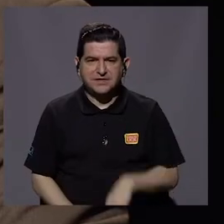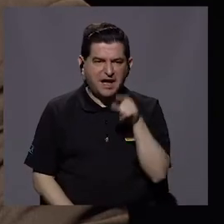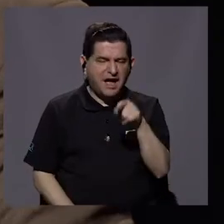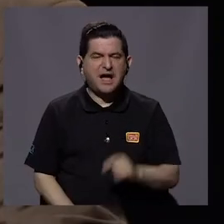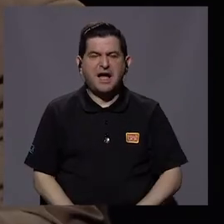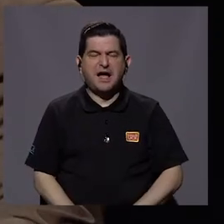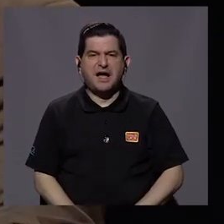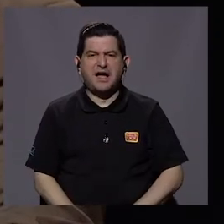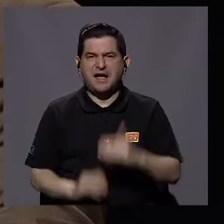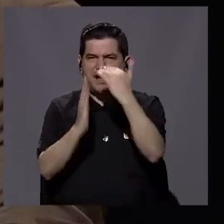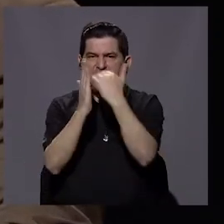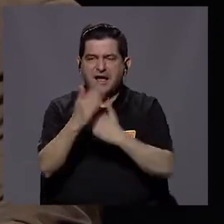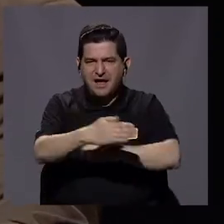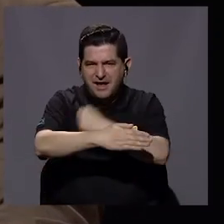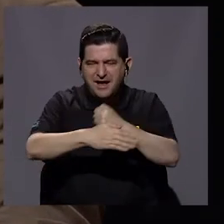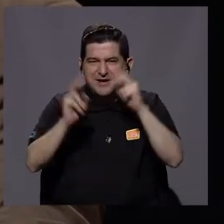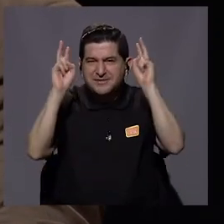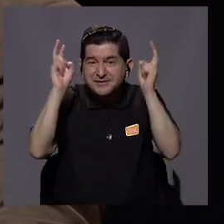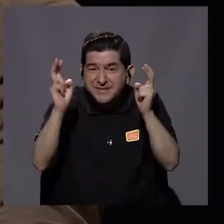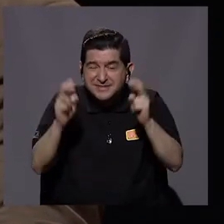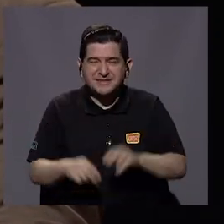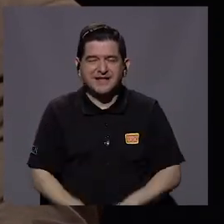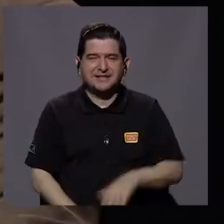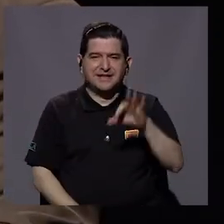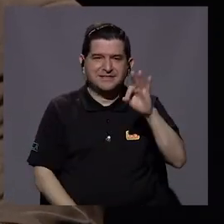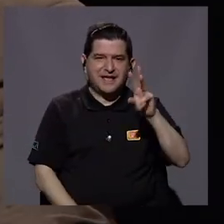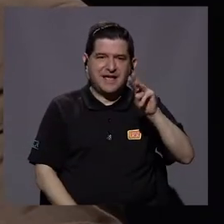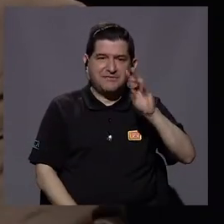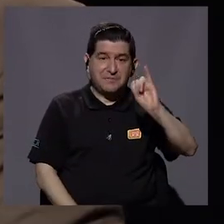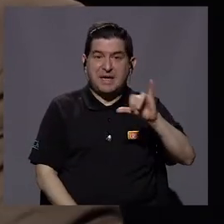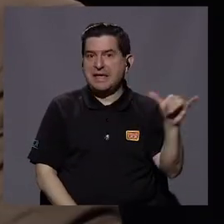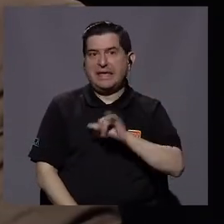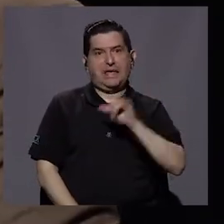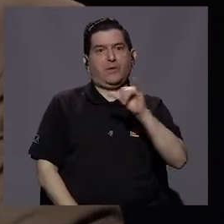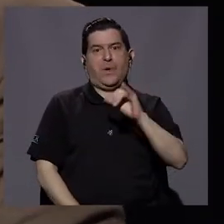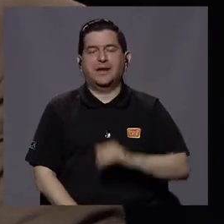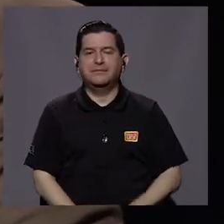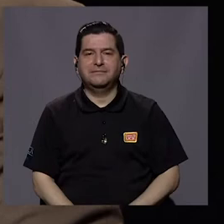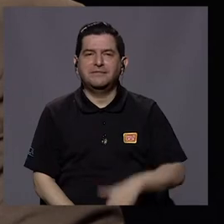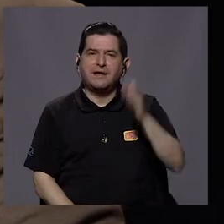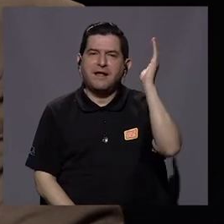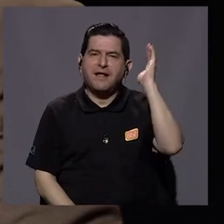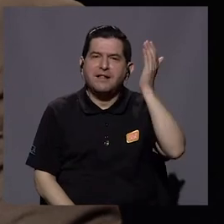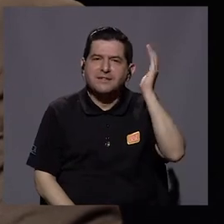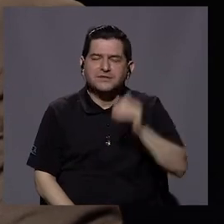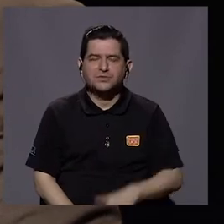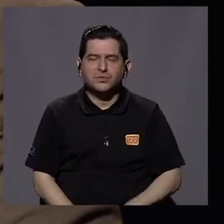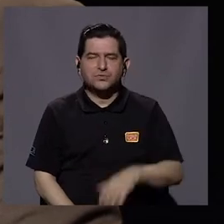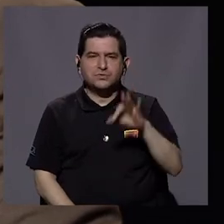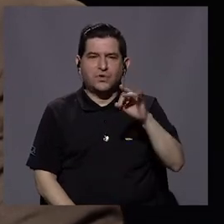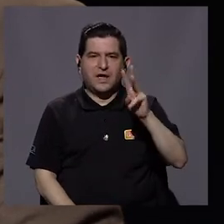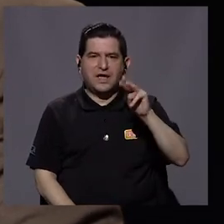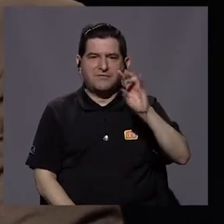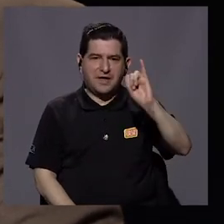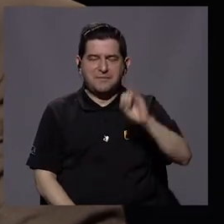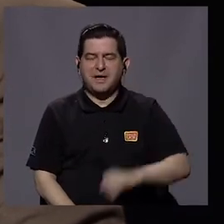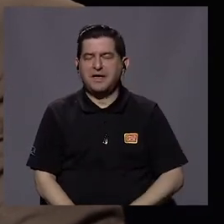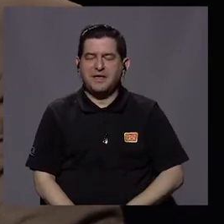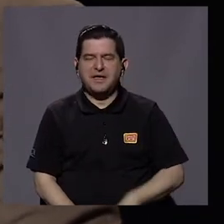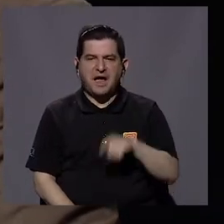recetas que se establecieron para poder negociar con el fondo son las mismas. Y obviamente, digamos, el discurso este de que el fondo no va a